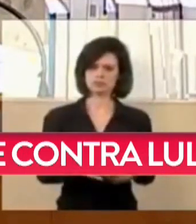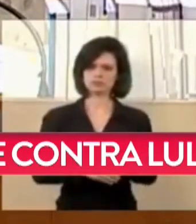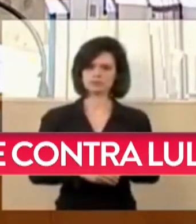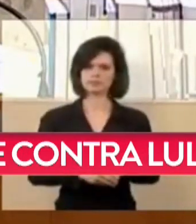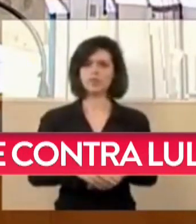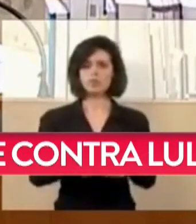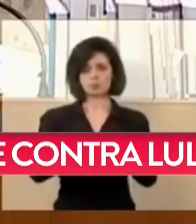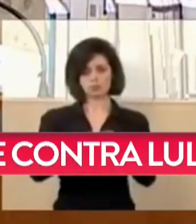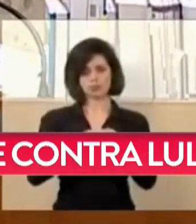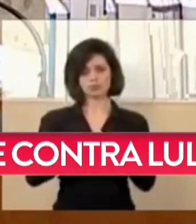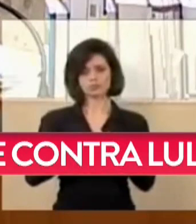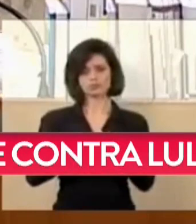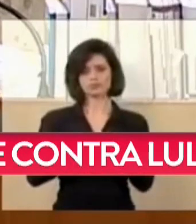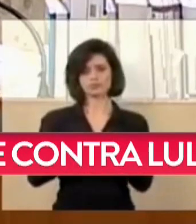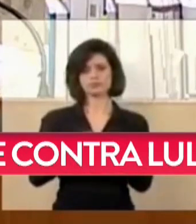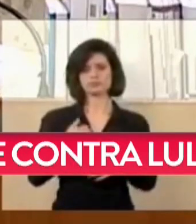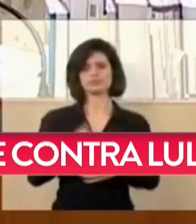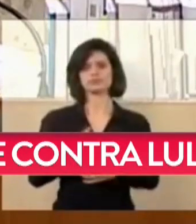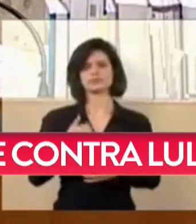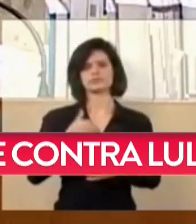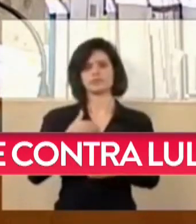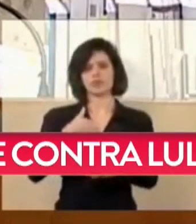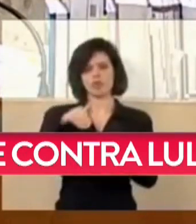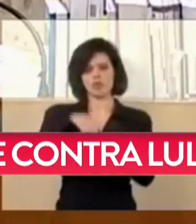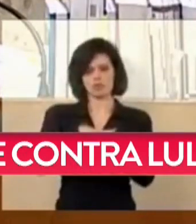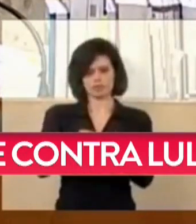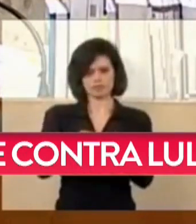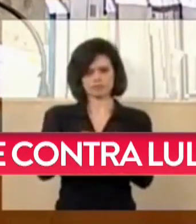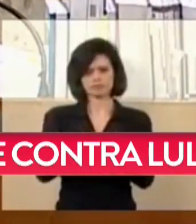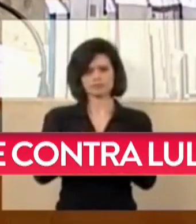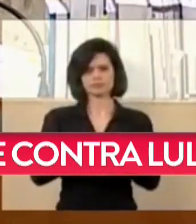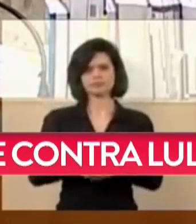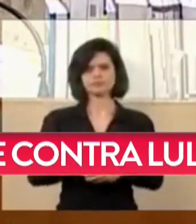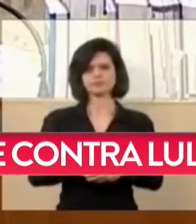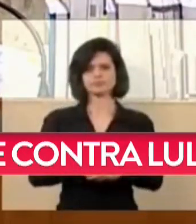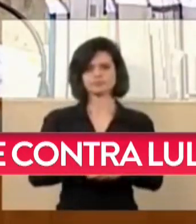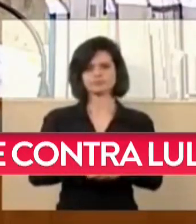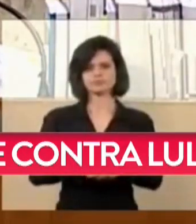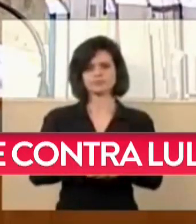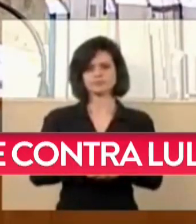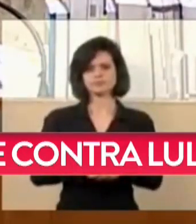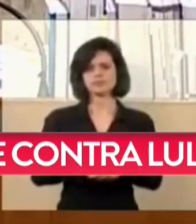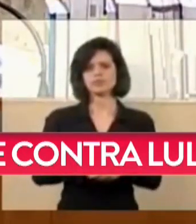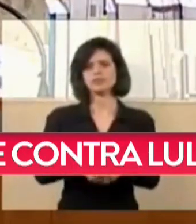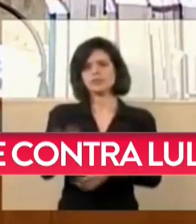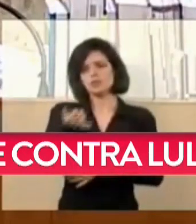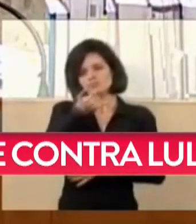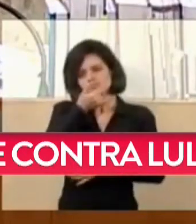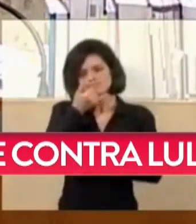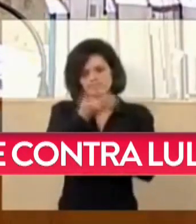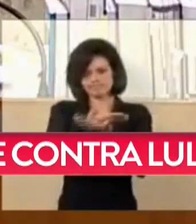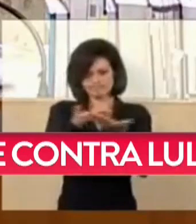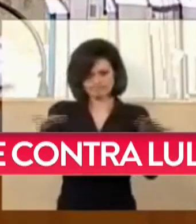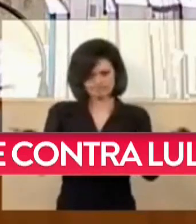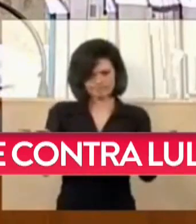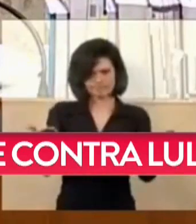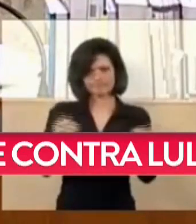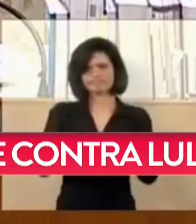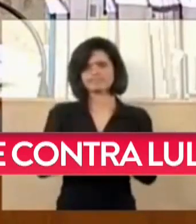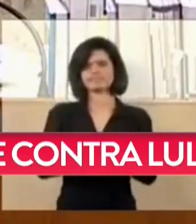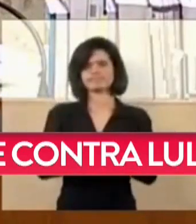esas acciones para junta de voto más con todas las venas que ponen que